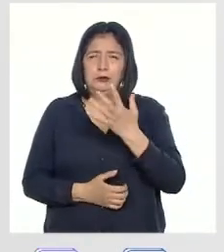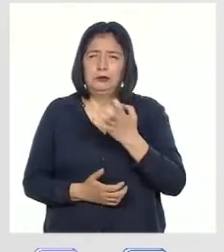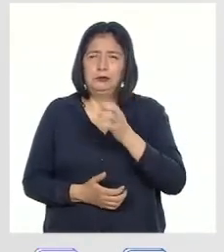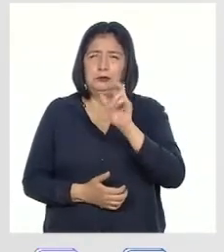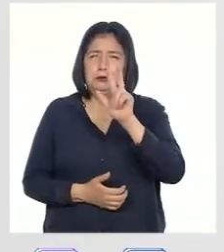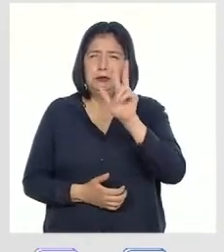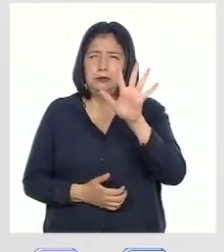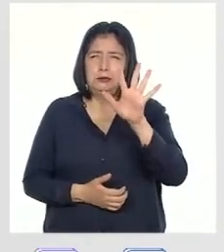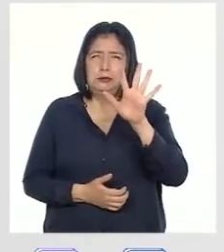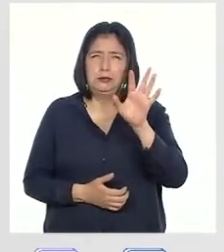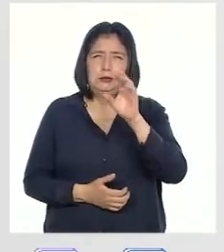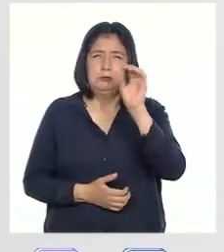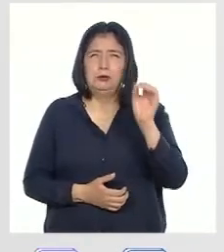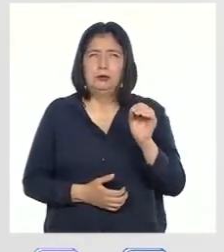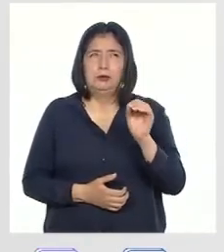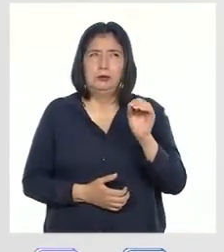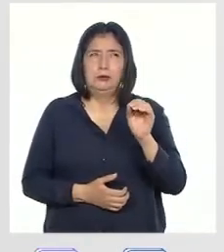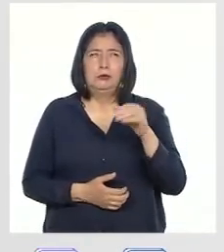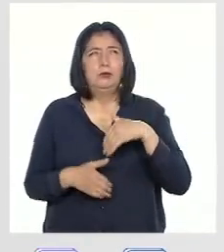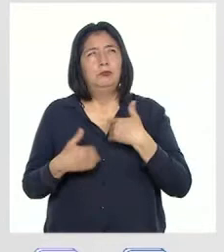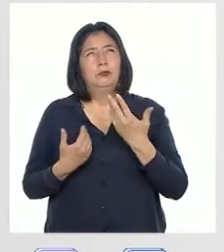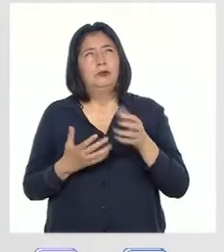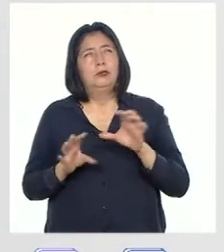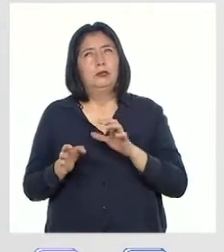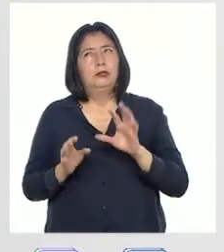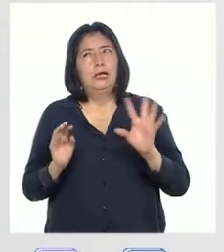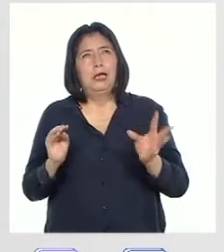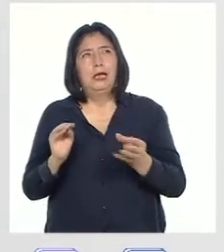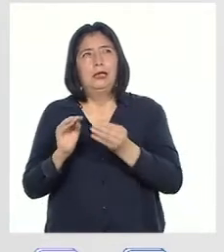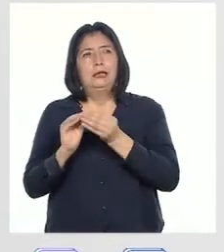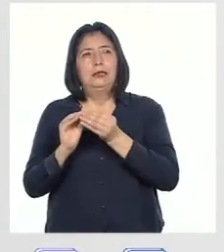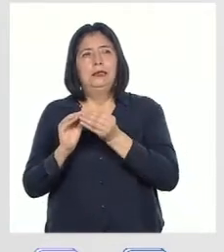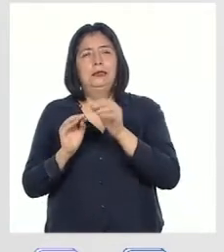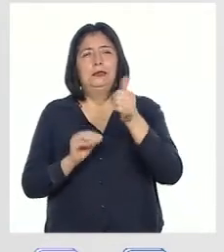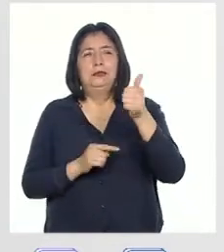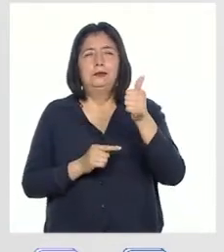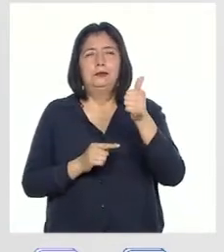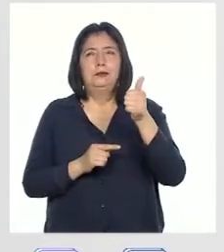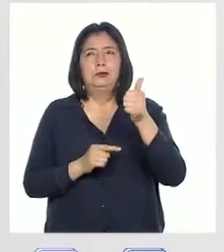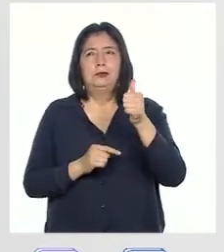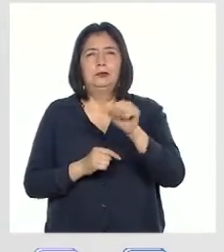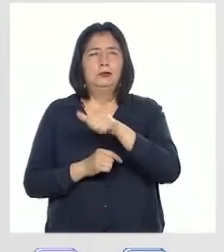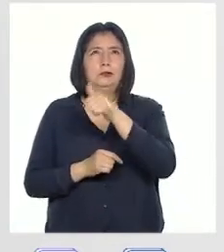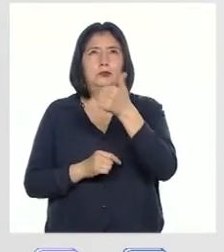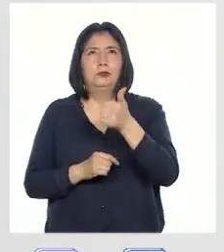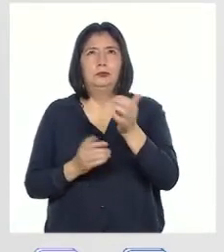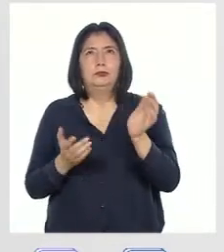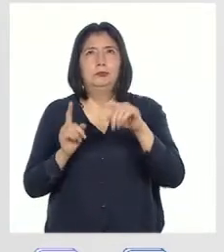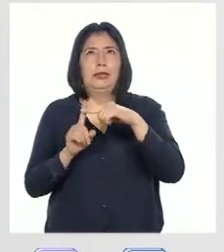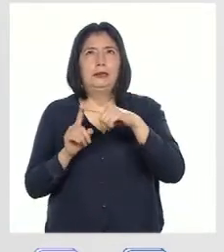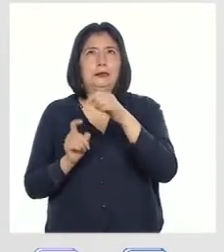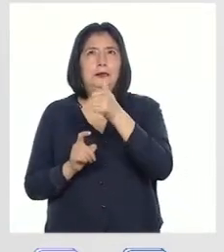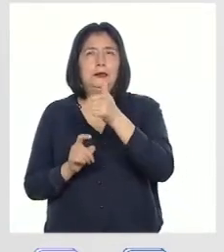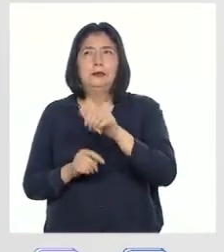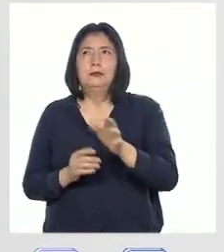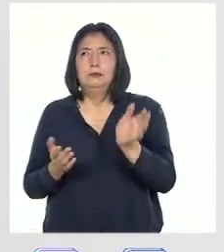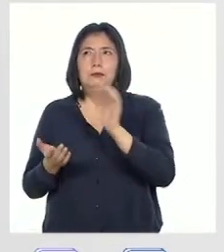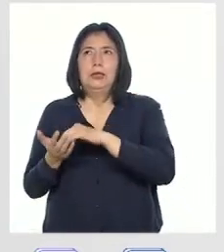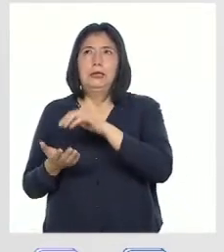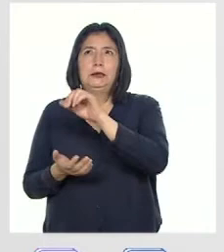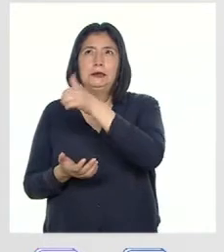el 35%, lo que puedo hacer es agregar al 10 otro 10% y luego